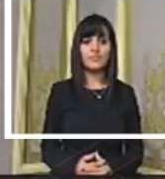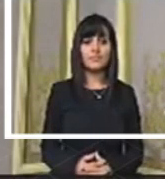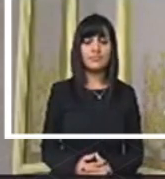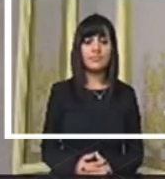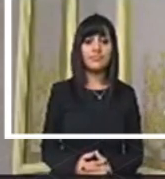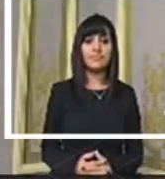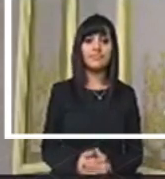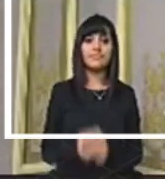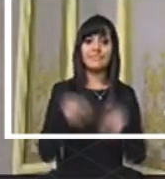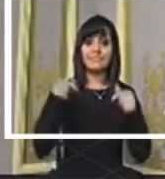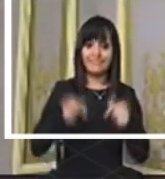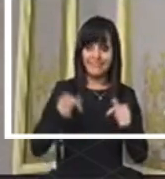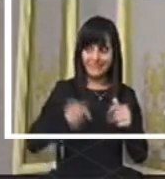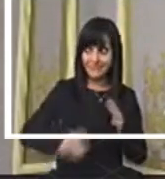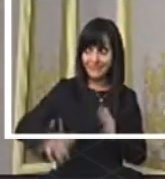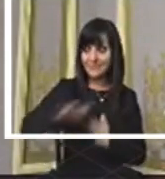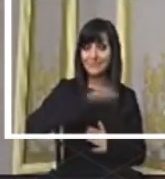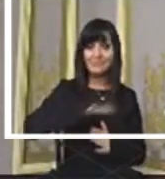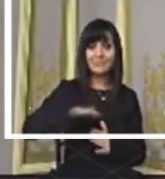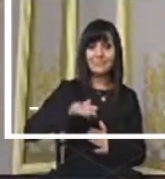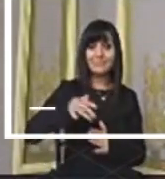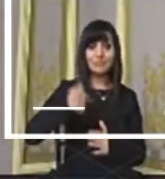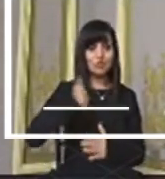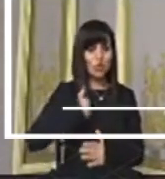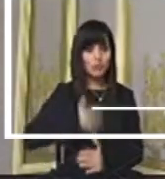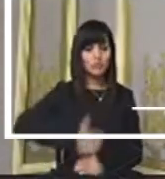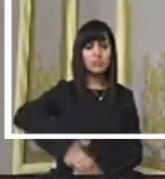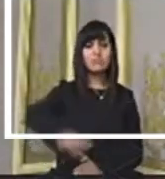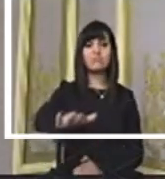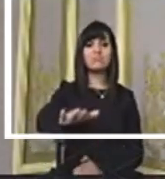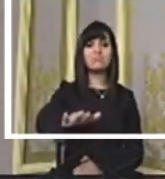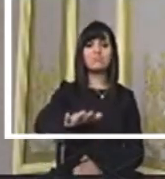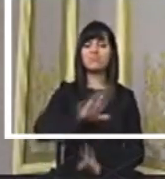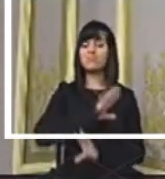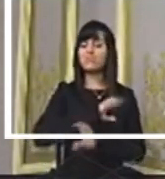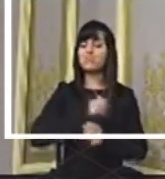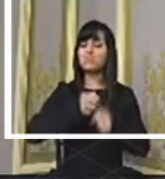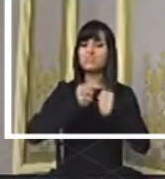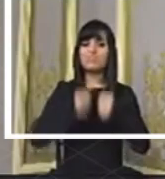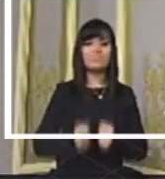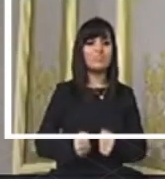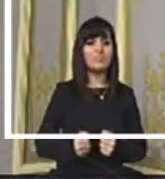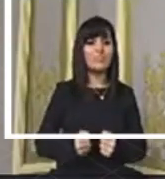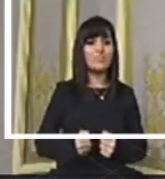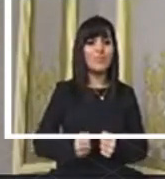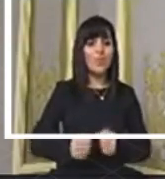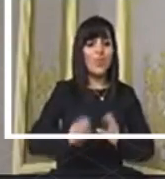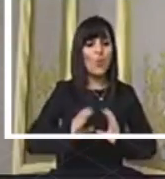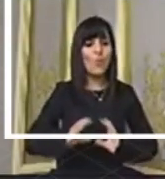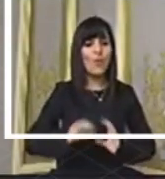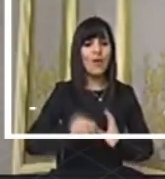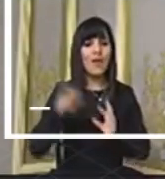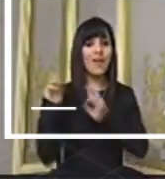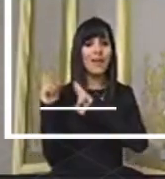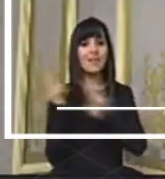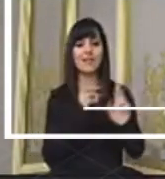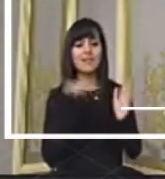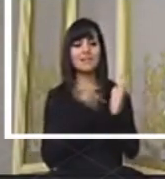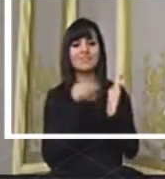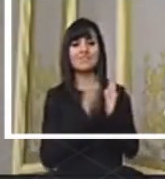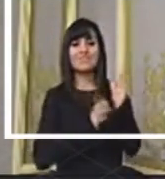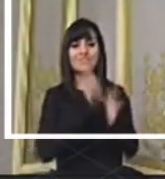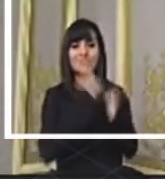Ante esta soberanía, protesto sin reserva alguna guardar y hacer guardar la Constitución